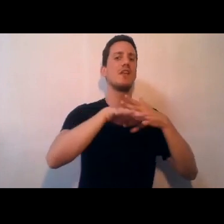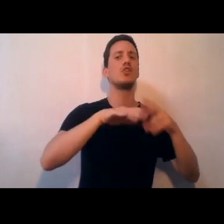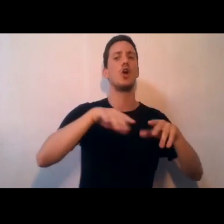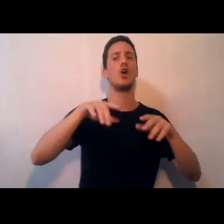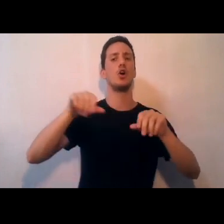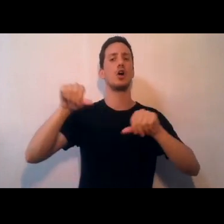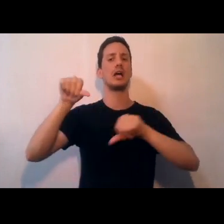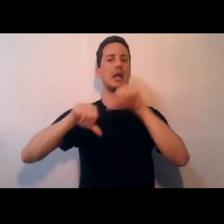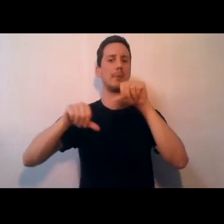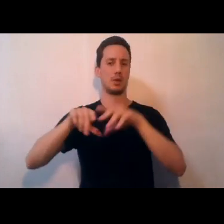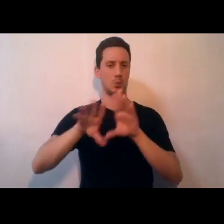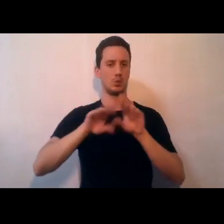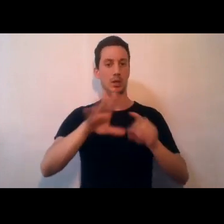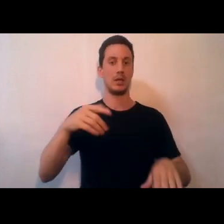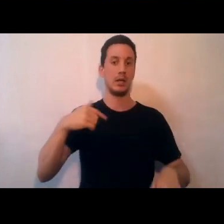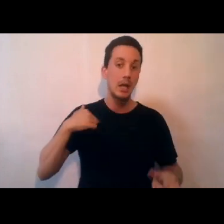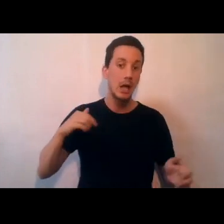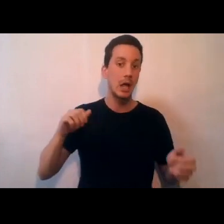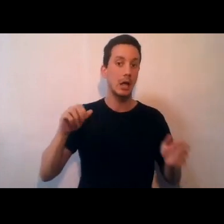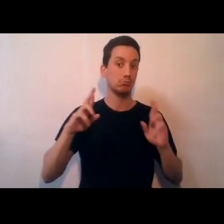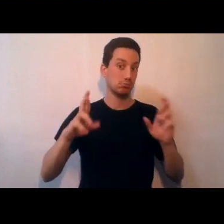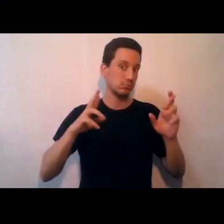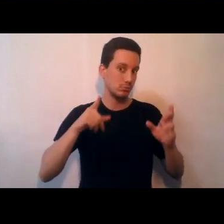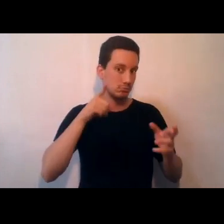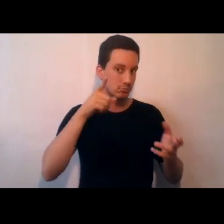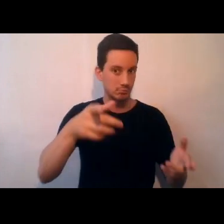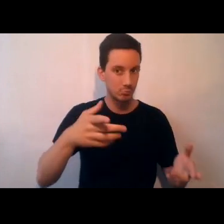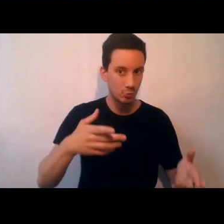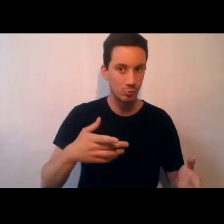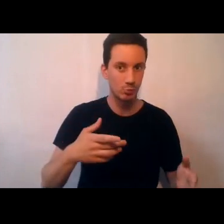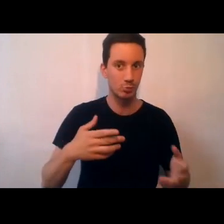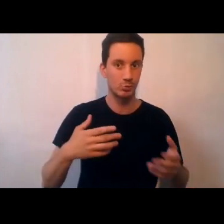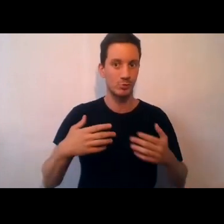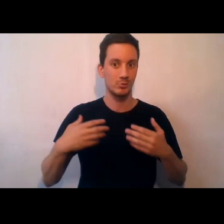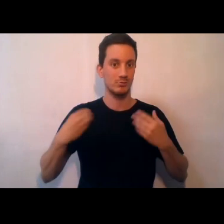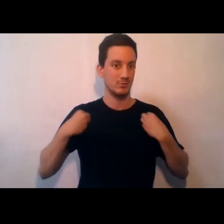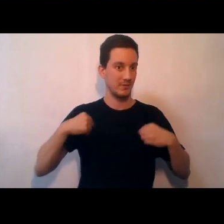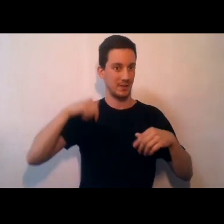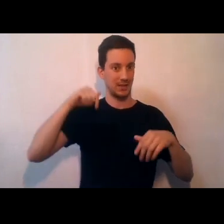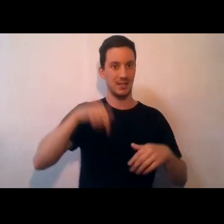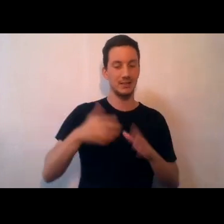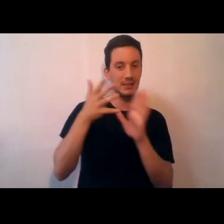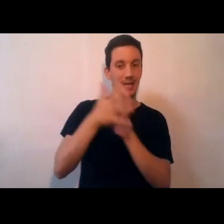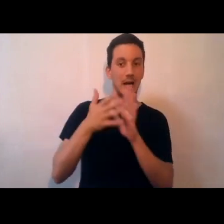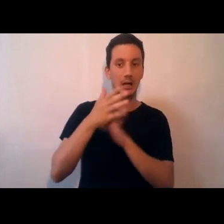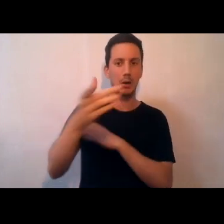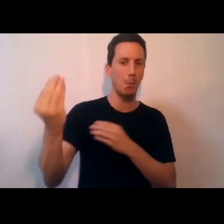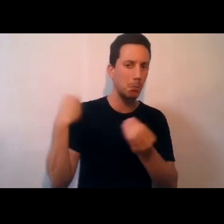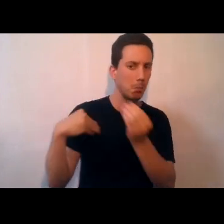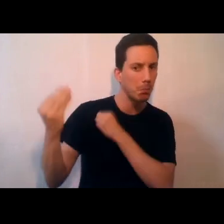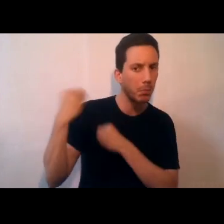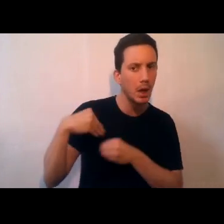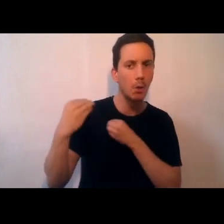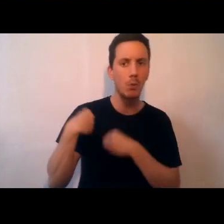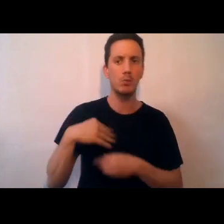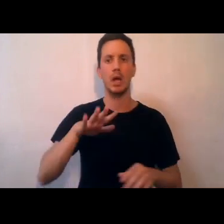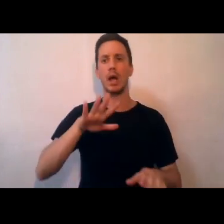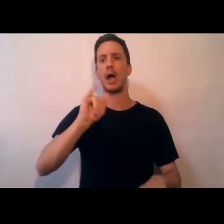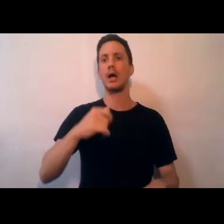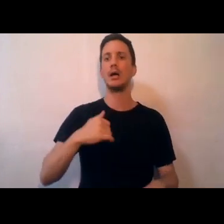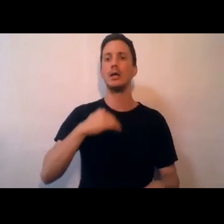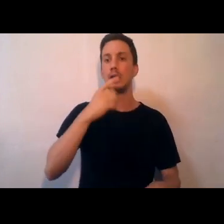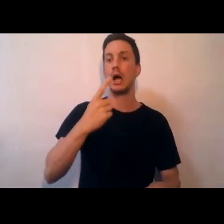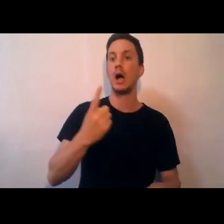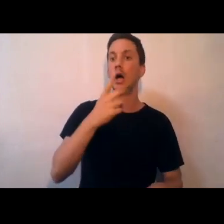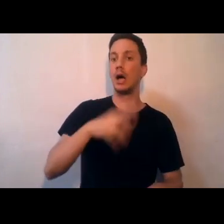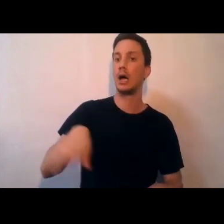todo. Espero que os haya gustado la charla y ahora, si tenéis preguntas, pues iremos viendo cuáles. Si algunas se